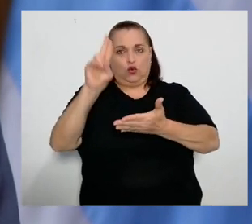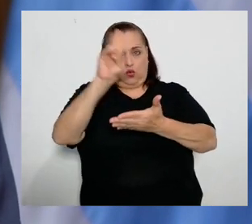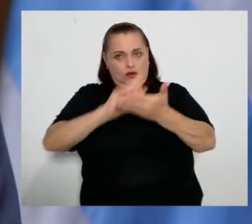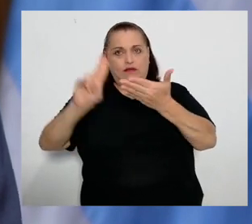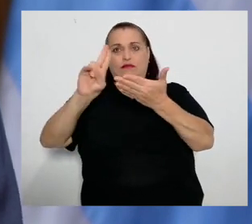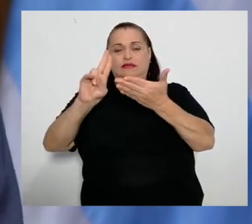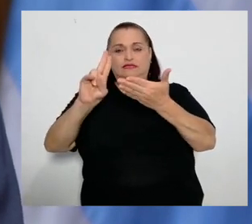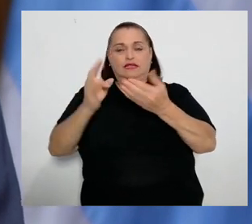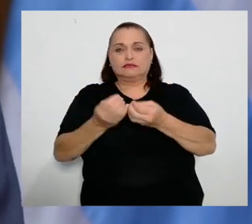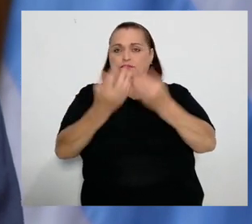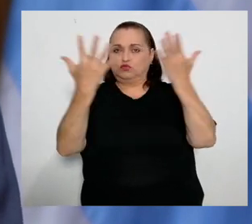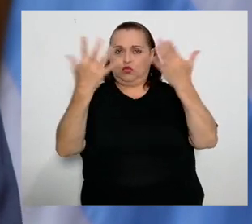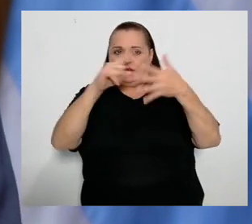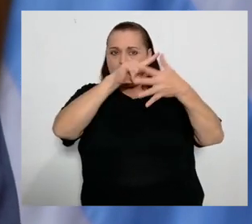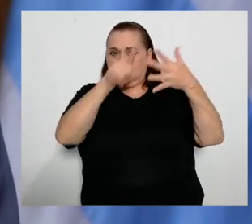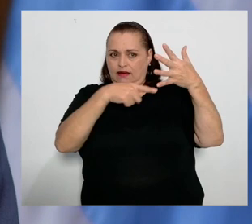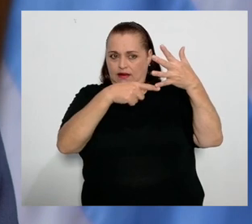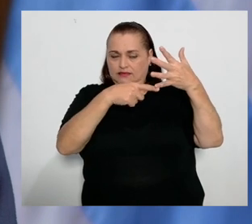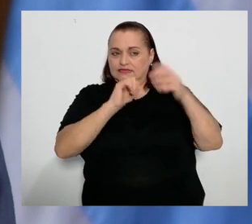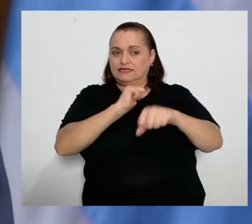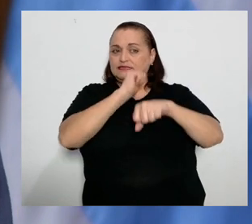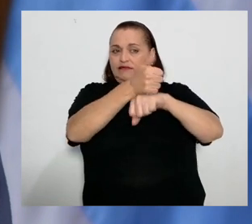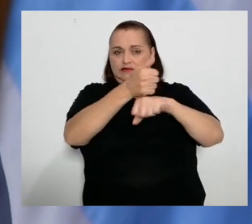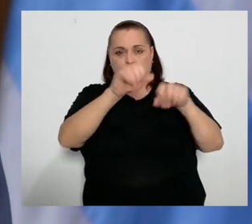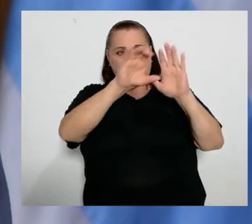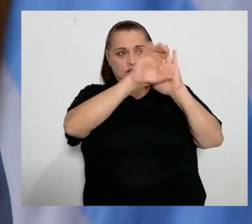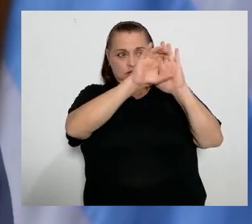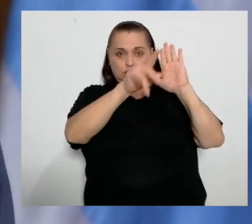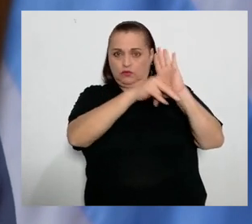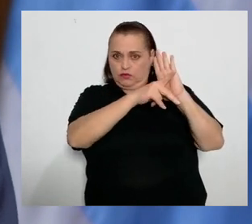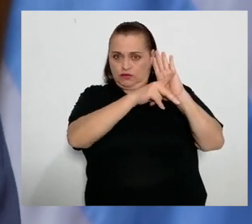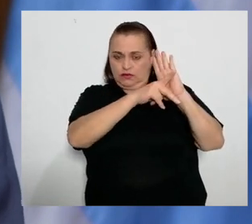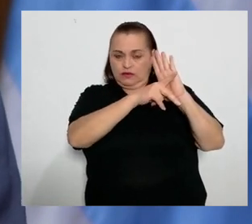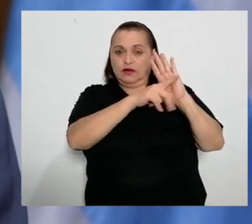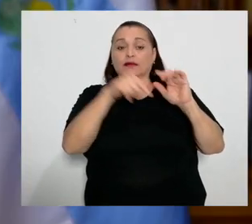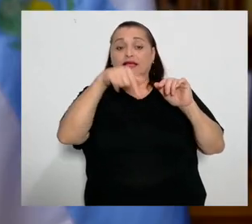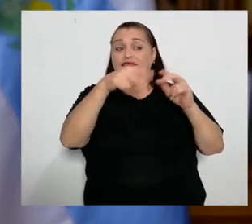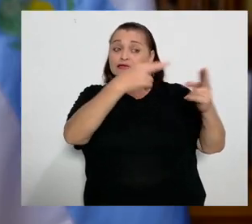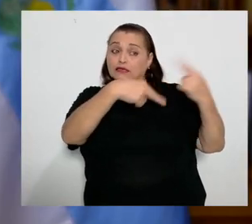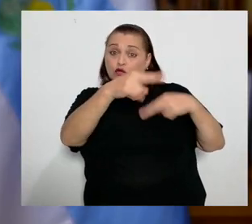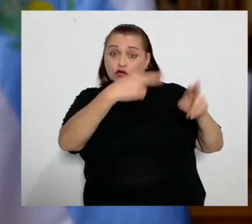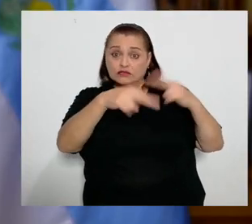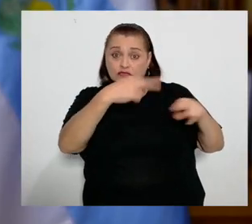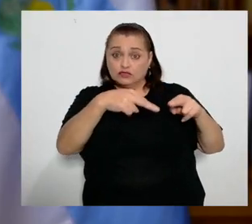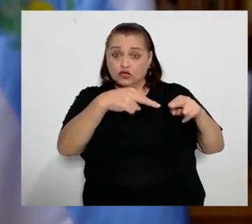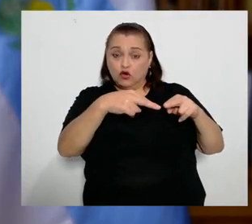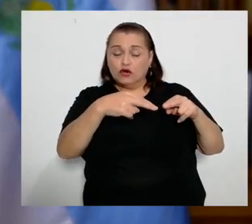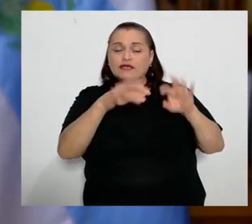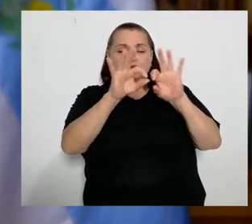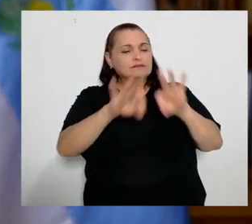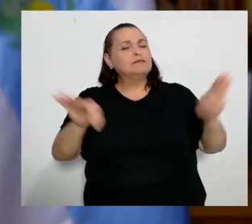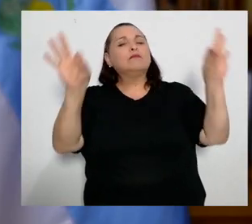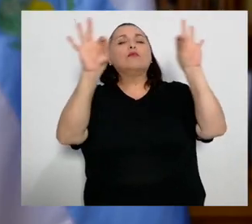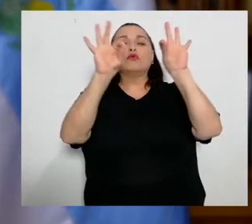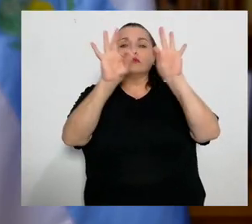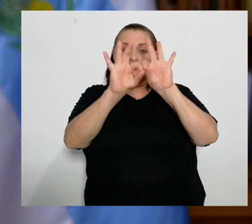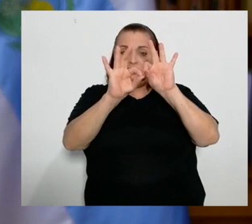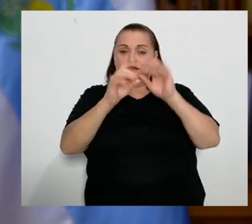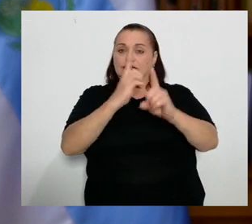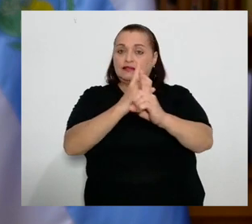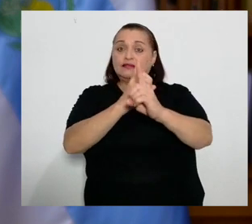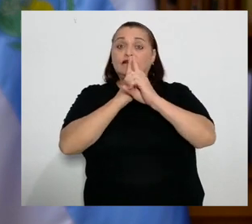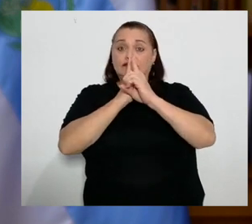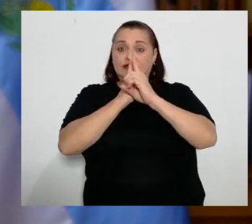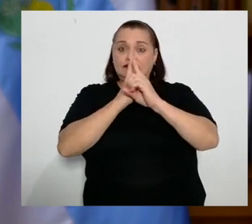5 universidades públicas según lo establece la Constitución Política esta negociación será trascendental